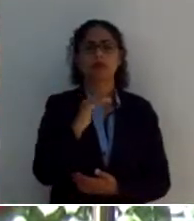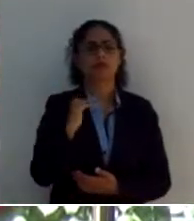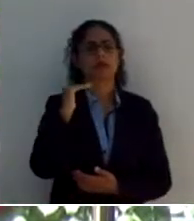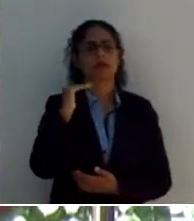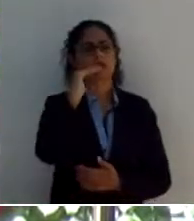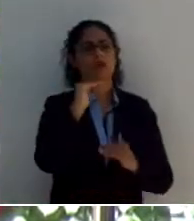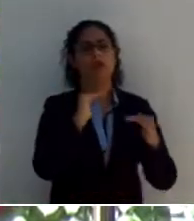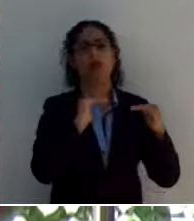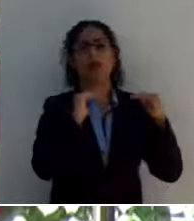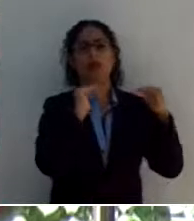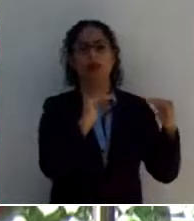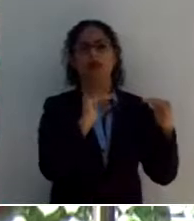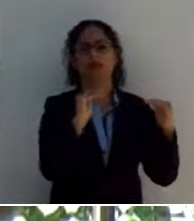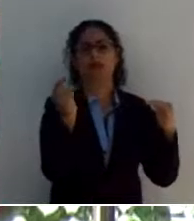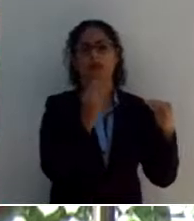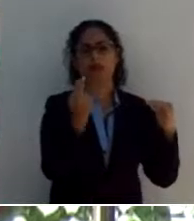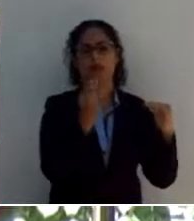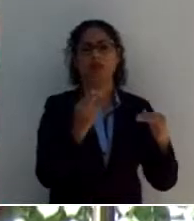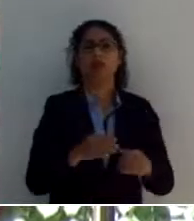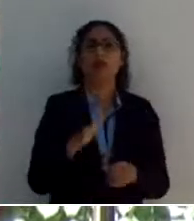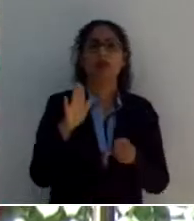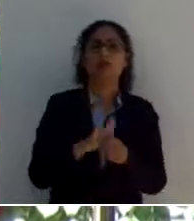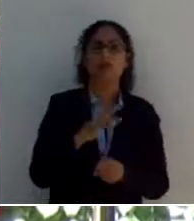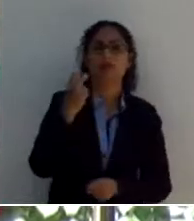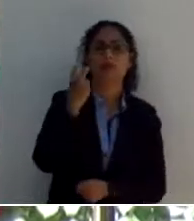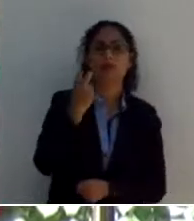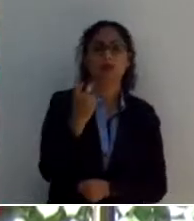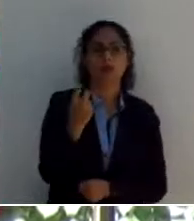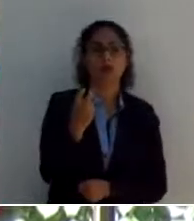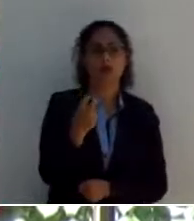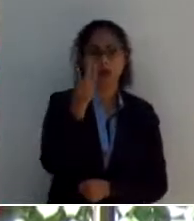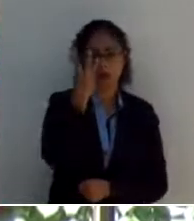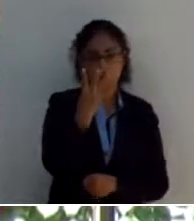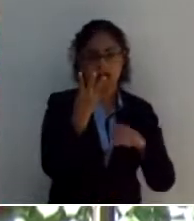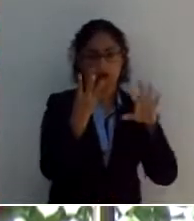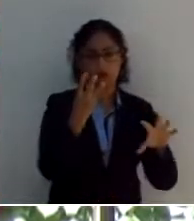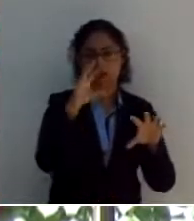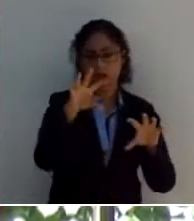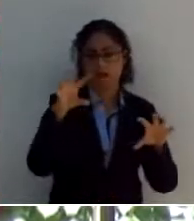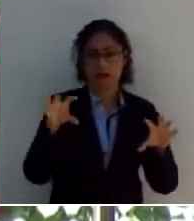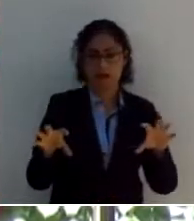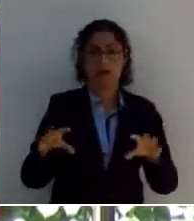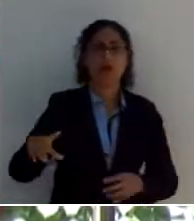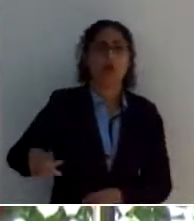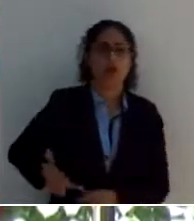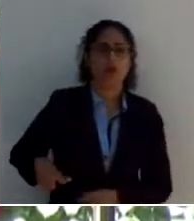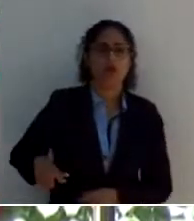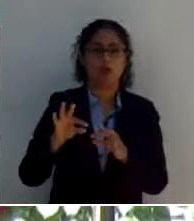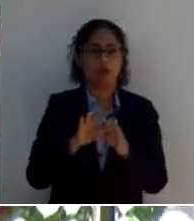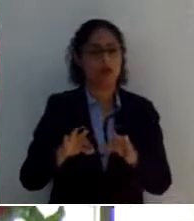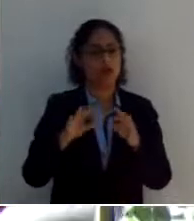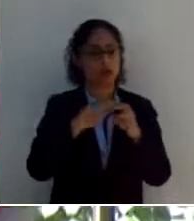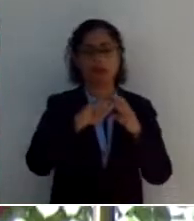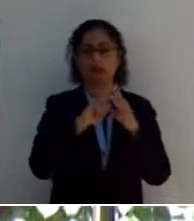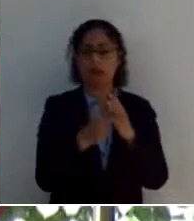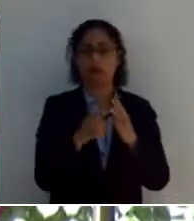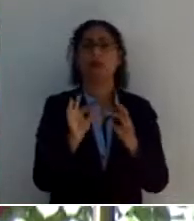las circunstancias. Por eso, 3 sectores fundamentales del gobierno son mi